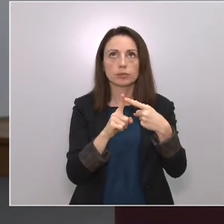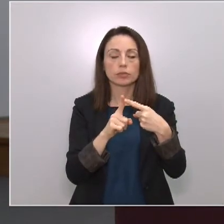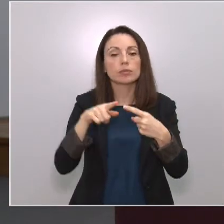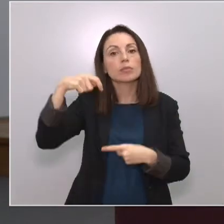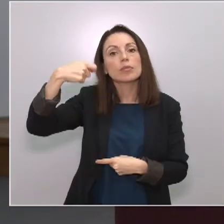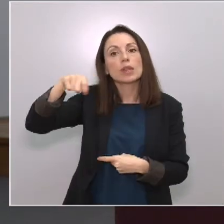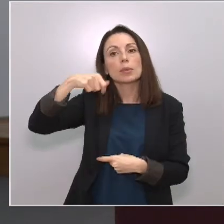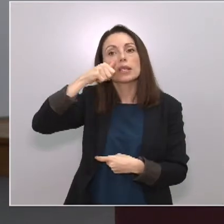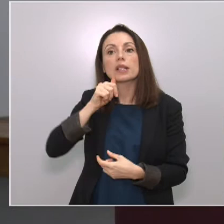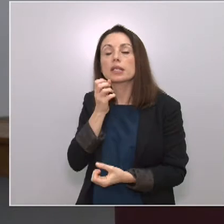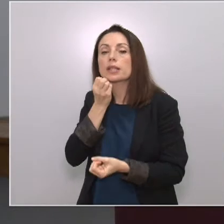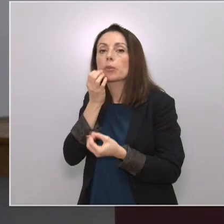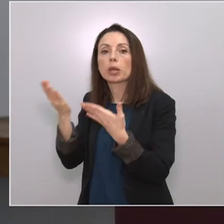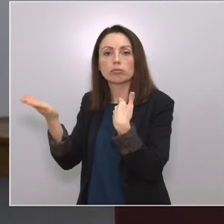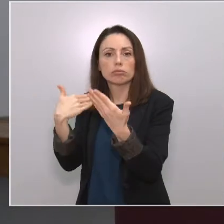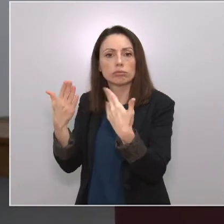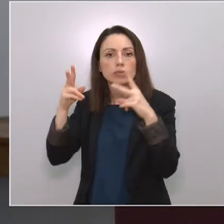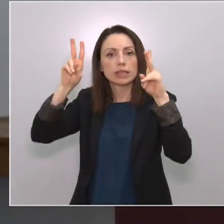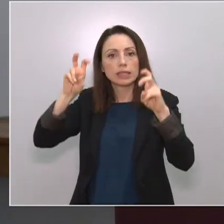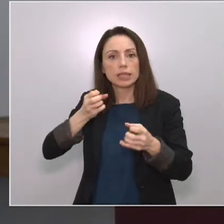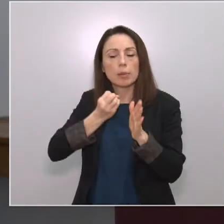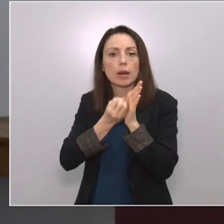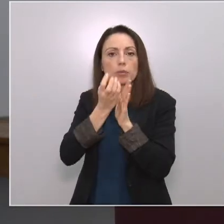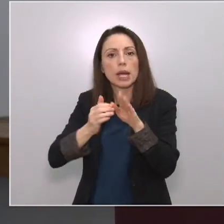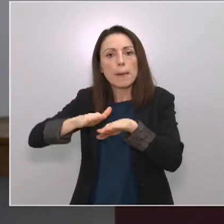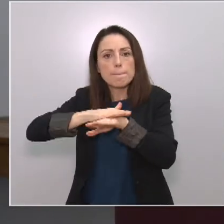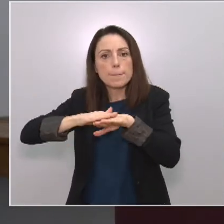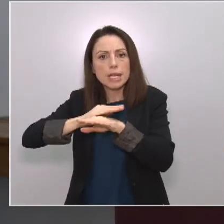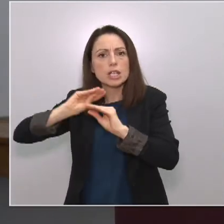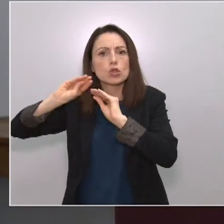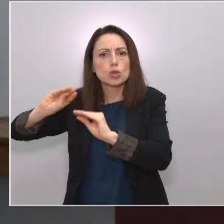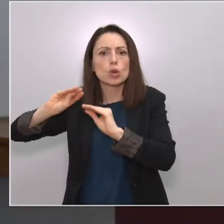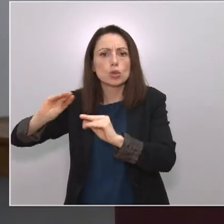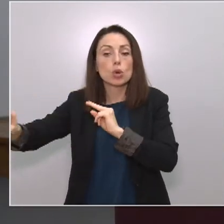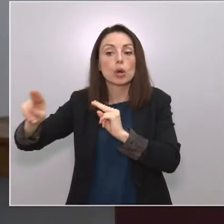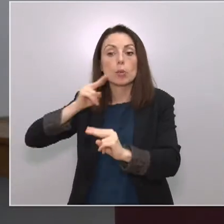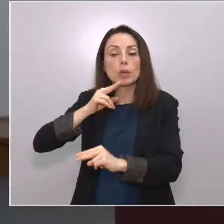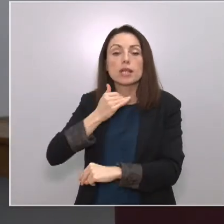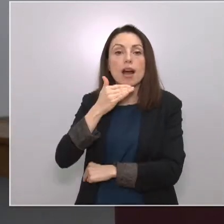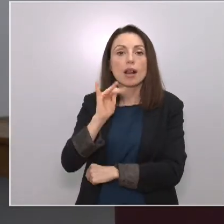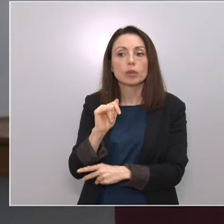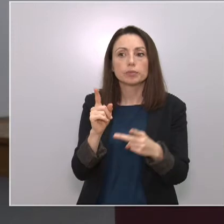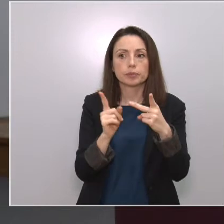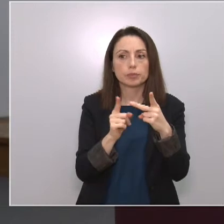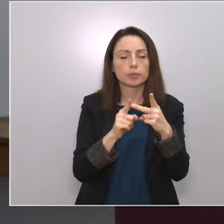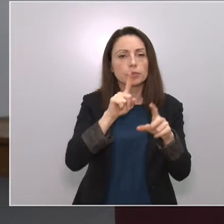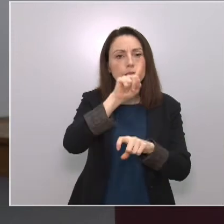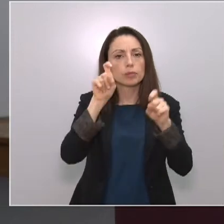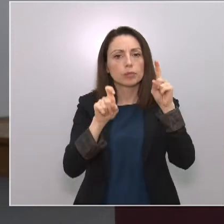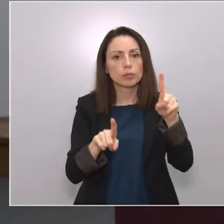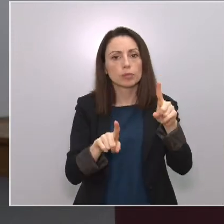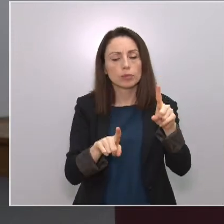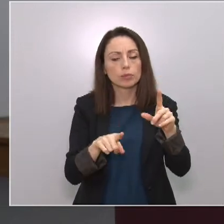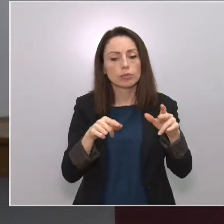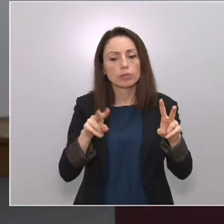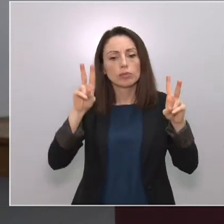al presidente del tema de las declaraciones de sus ministros, si ha recibido algún tipo de respuesta. Después le quería preguntar, ahondando un poco en